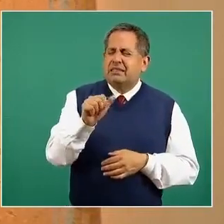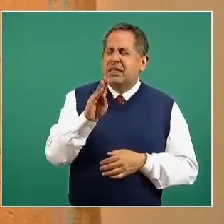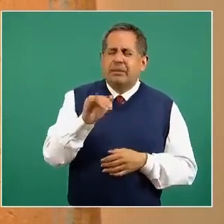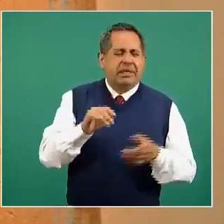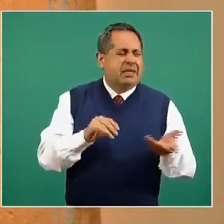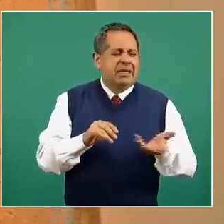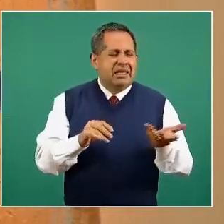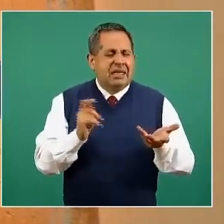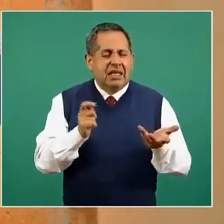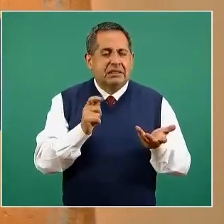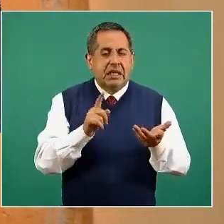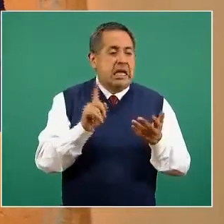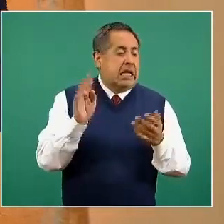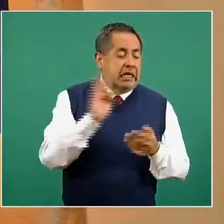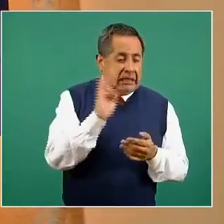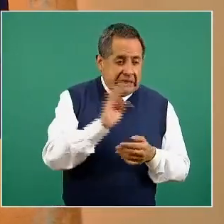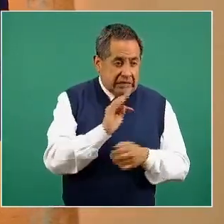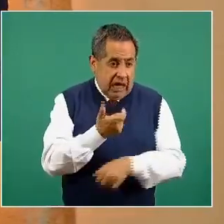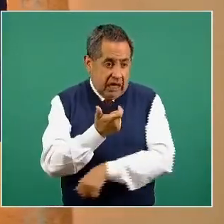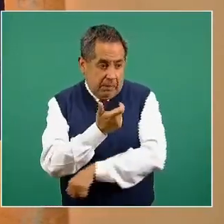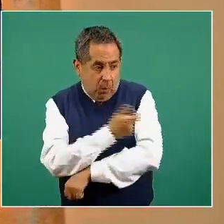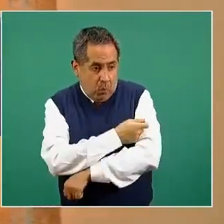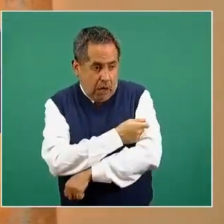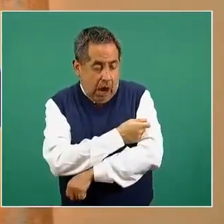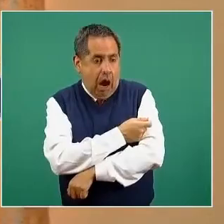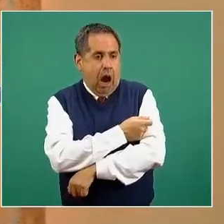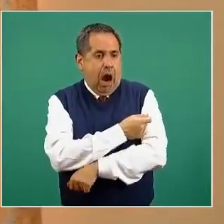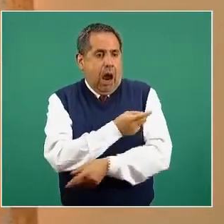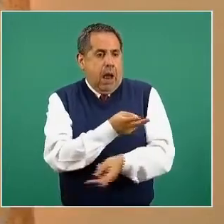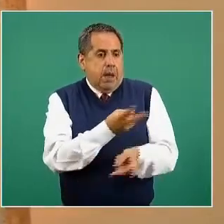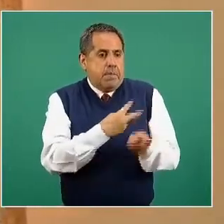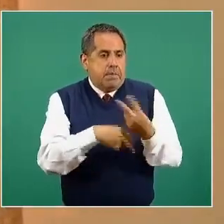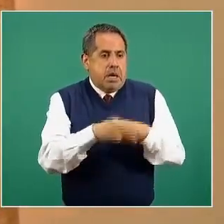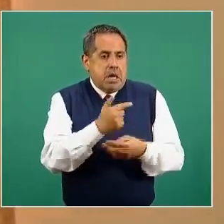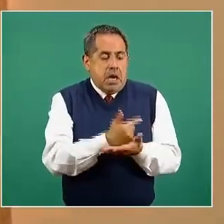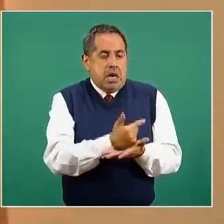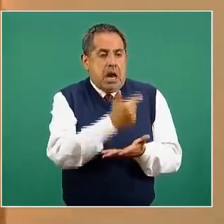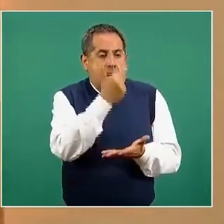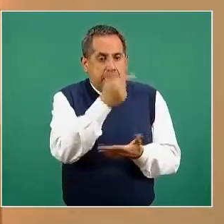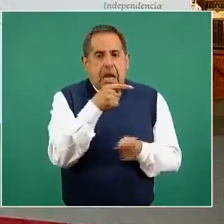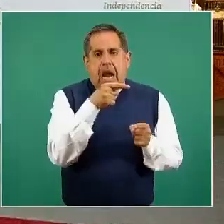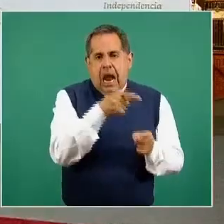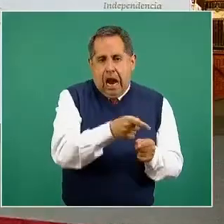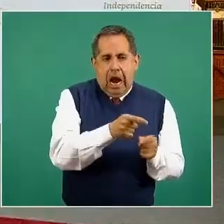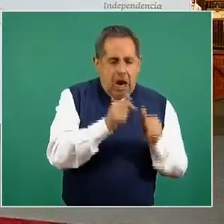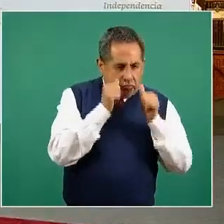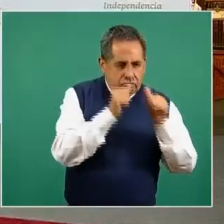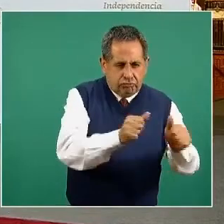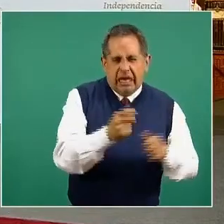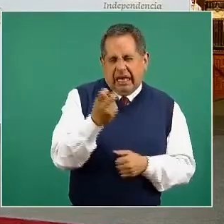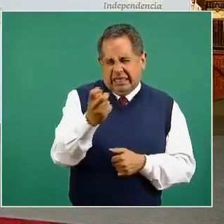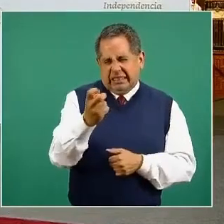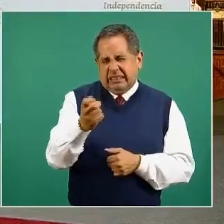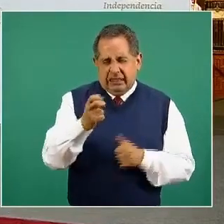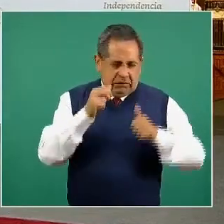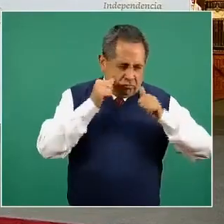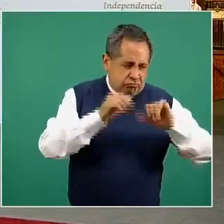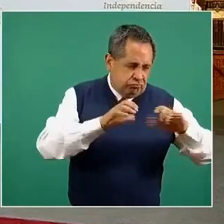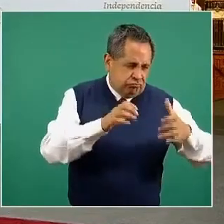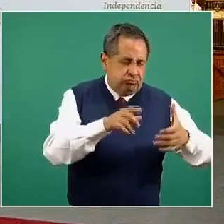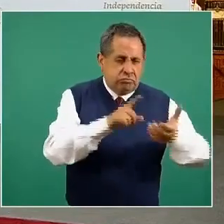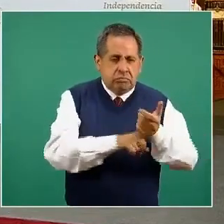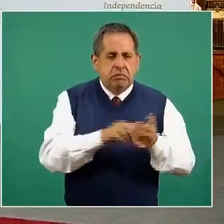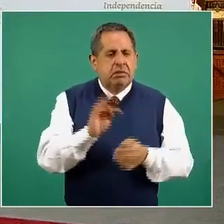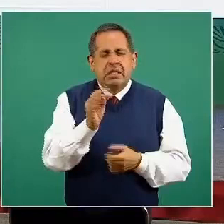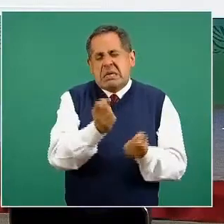Evento supuestamente atribuible a la vacunación y a la inmunización. Este es el término técnico para referirse a